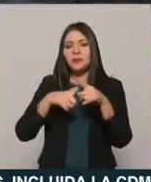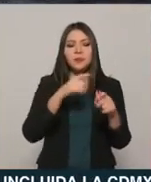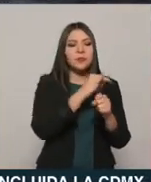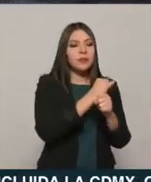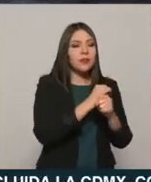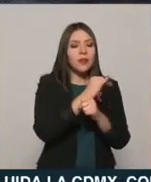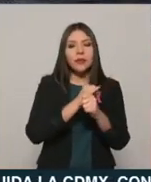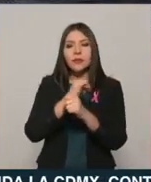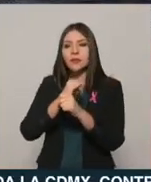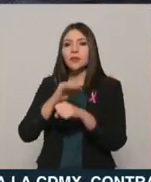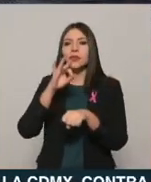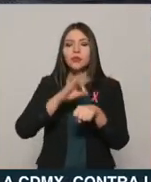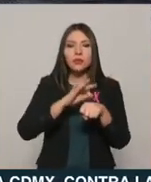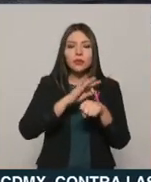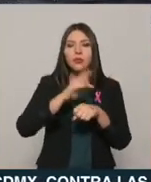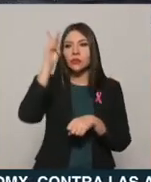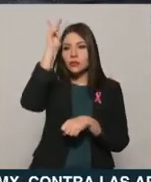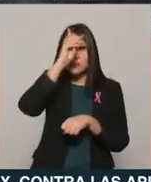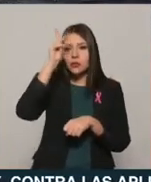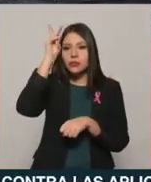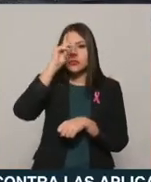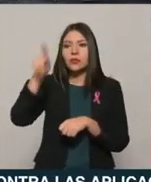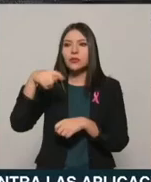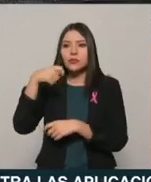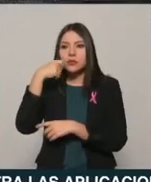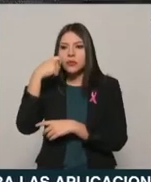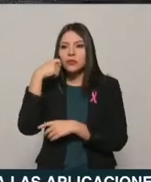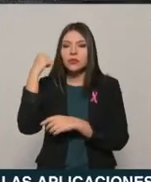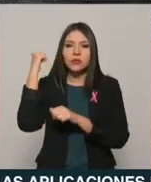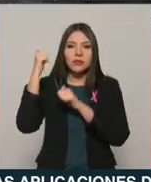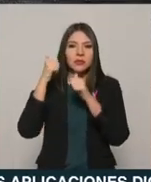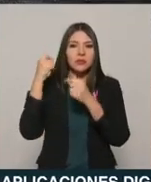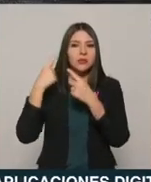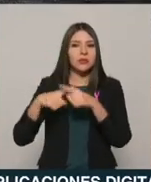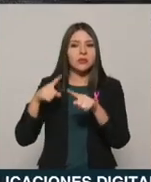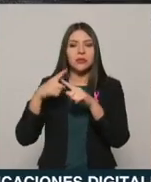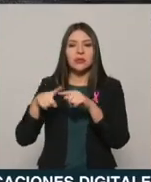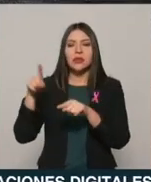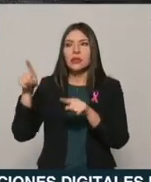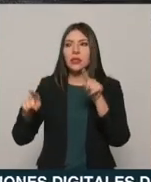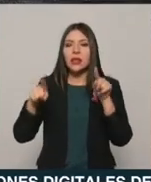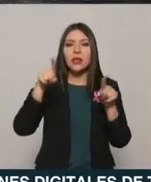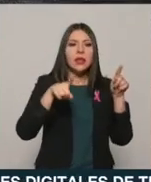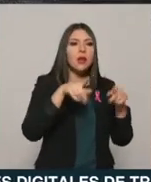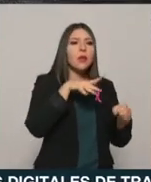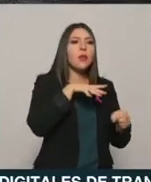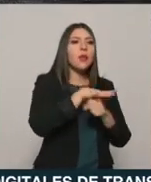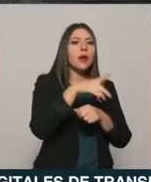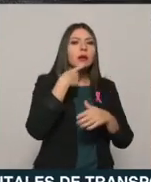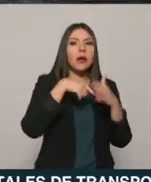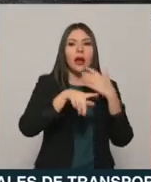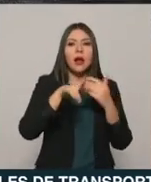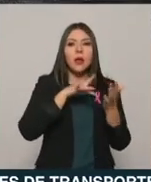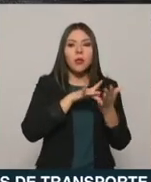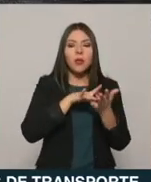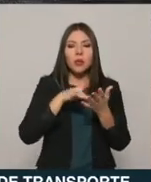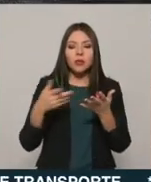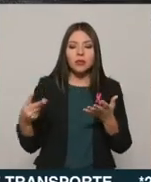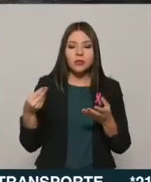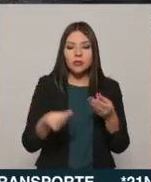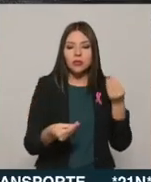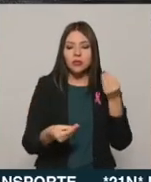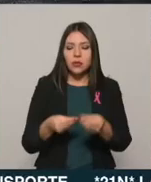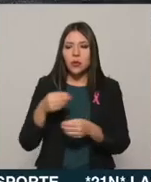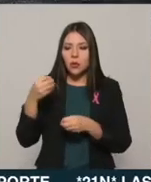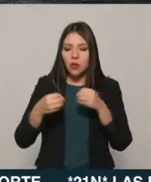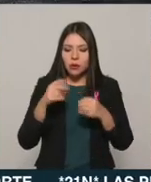periciales, los médicos, los psiquiatras, los odontólogos, antropólogos, etcétera. Depende del tipo de caso que se trate. Y el juez lo que hace es ir